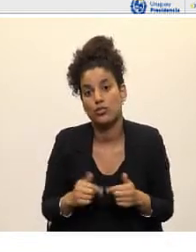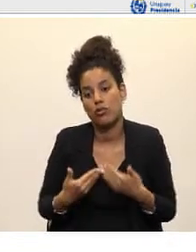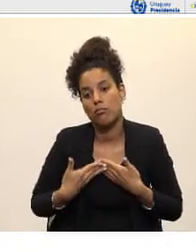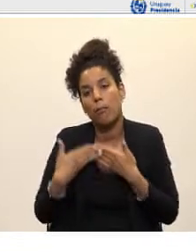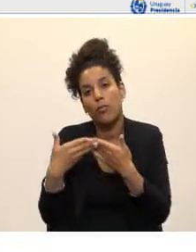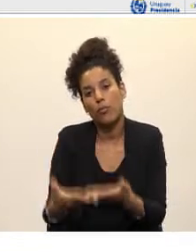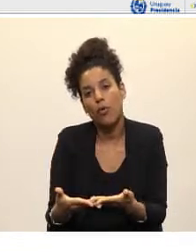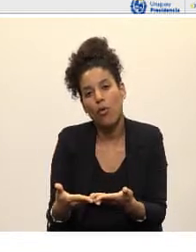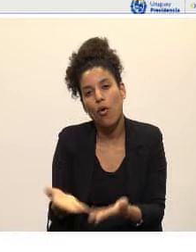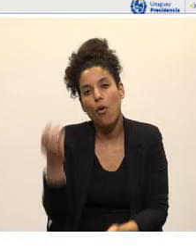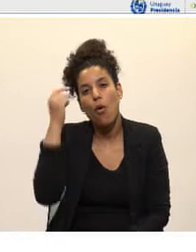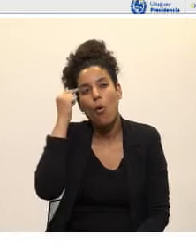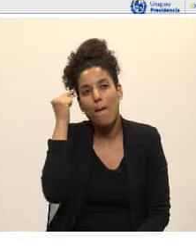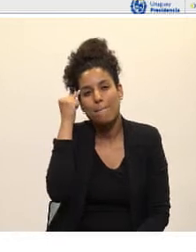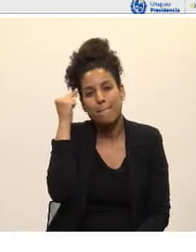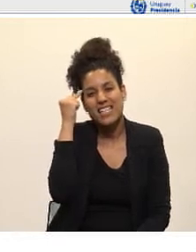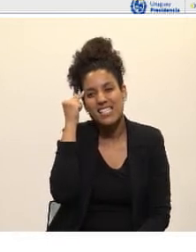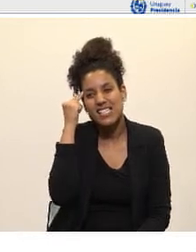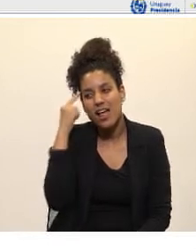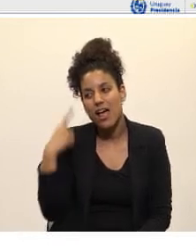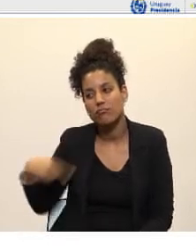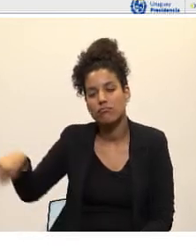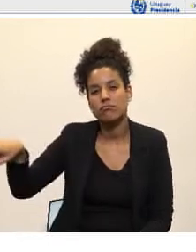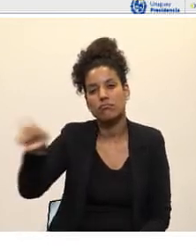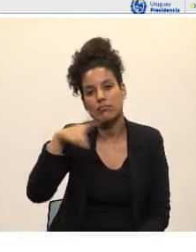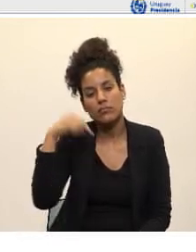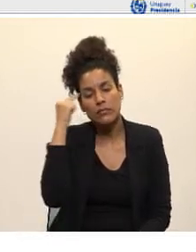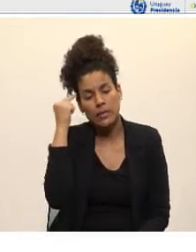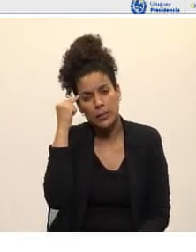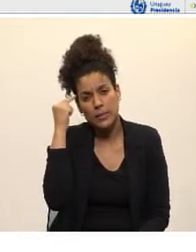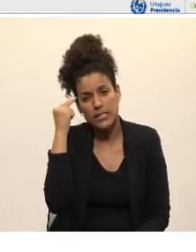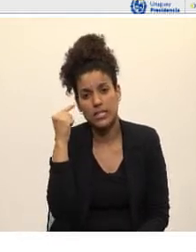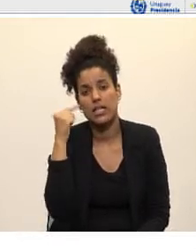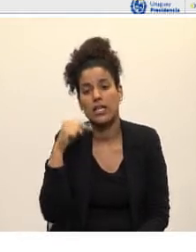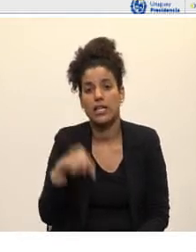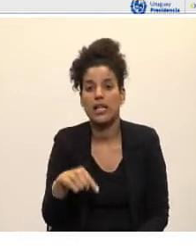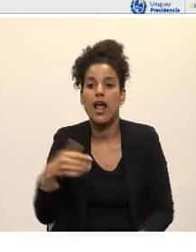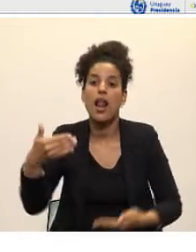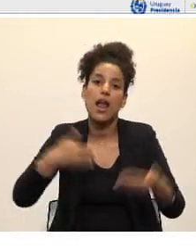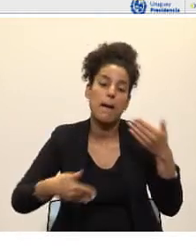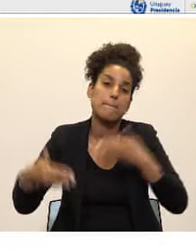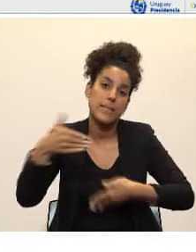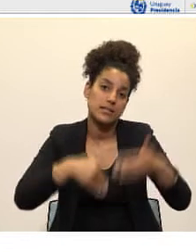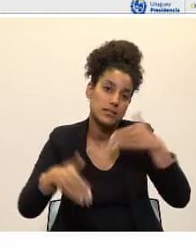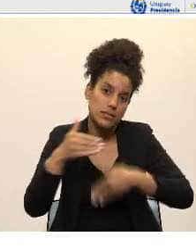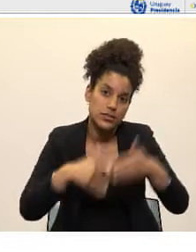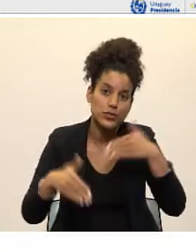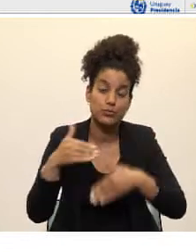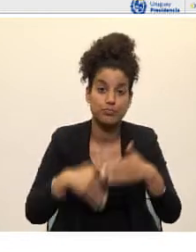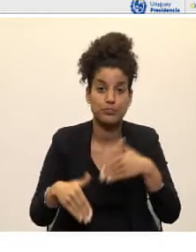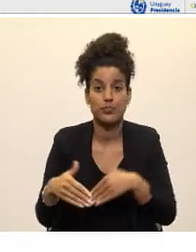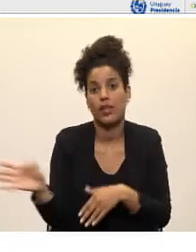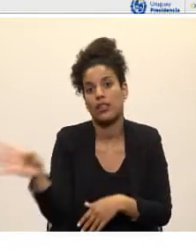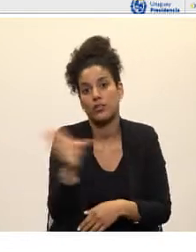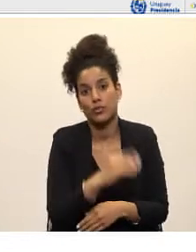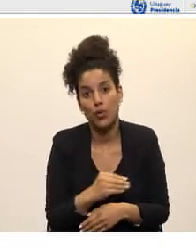profunda reflexión, pero una reflexión colectiva. Yo creo que estos son tiempos donde la participación y las voces, lo que